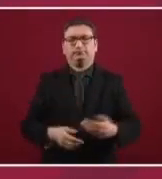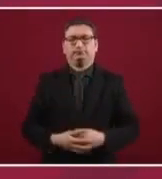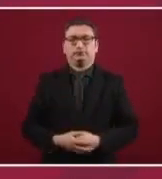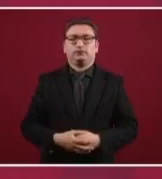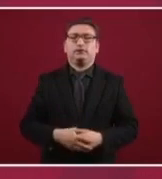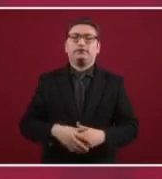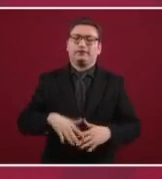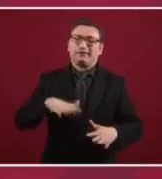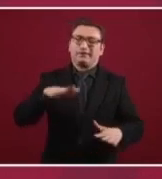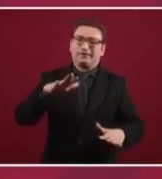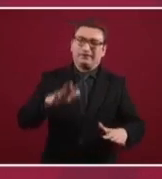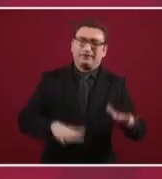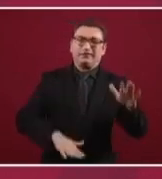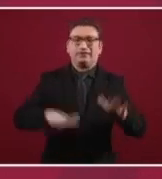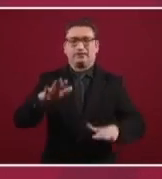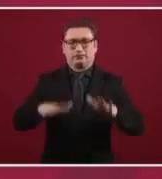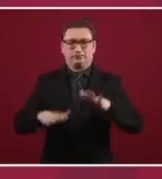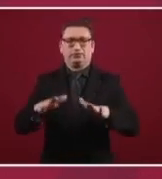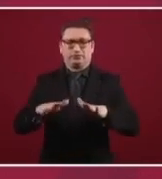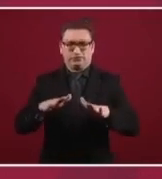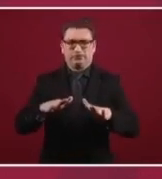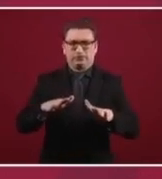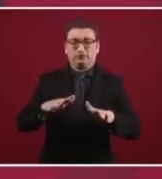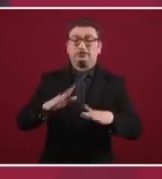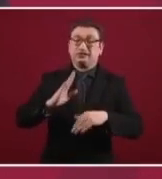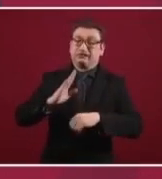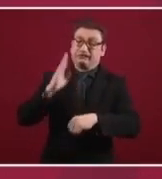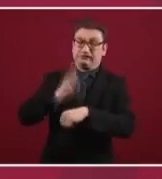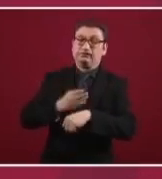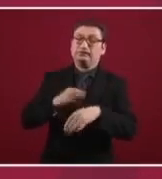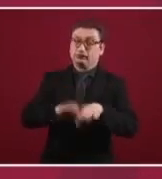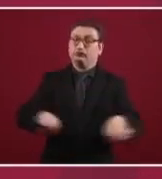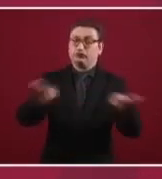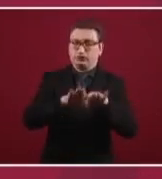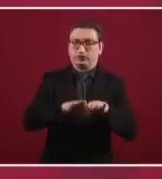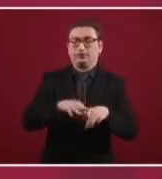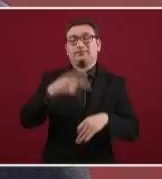hay veces que es importante el castigo, pero también